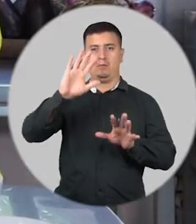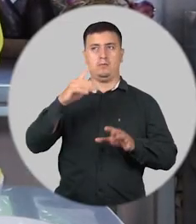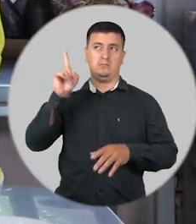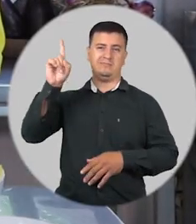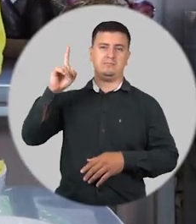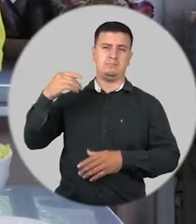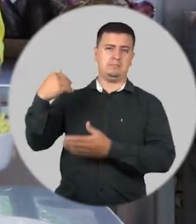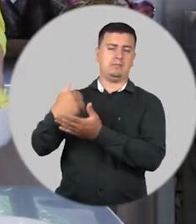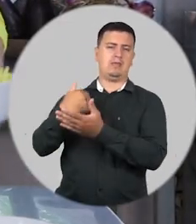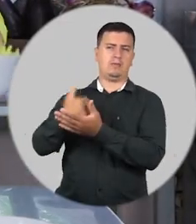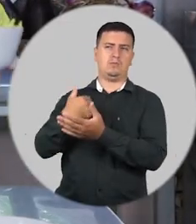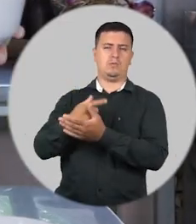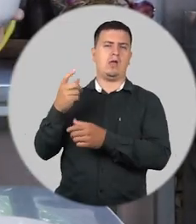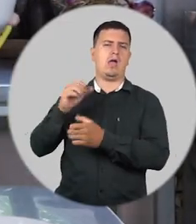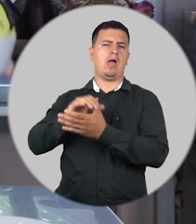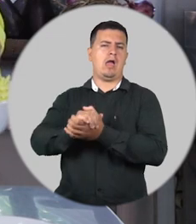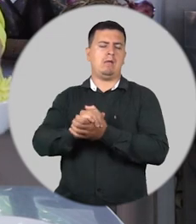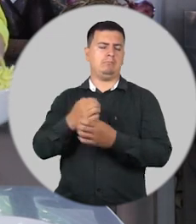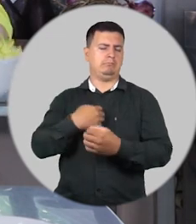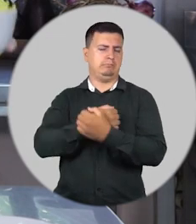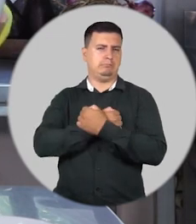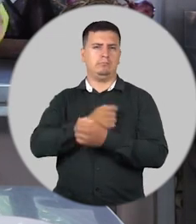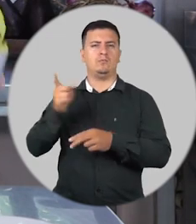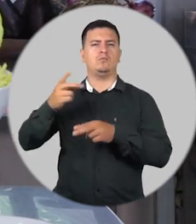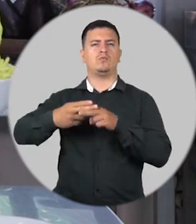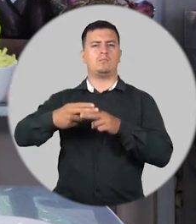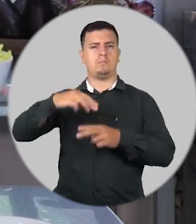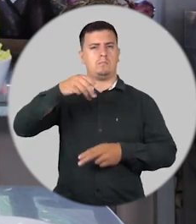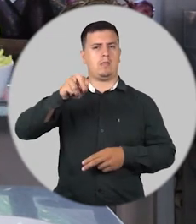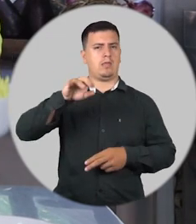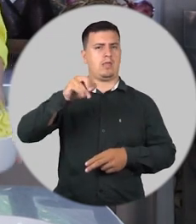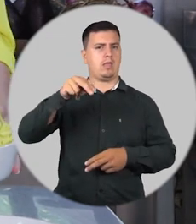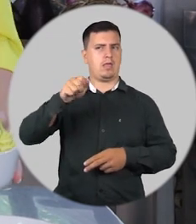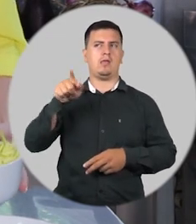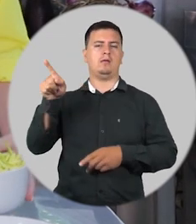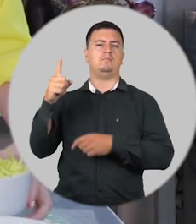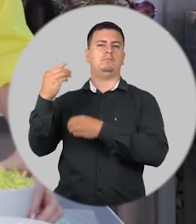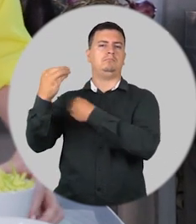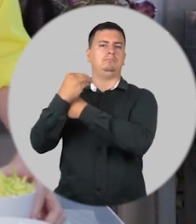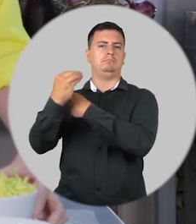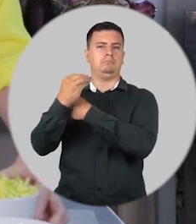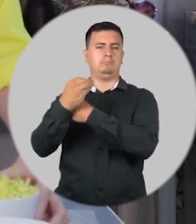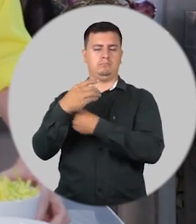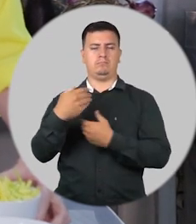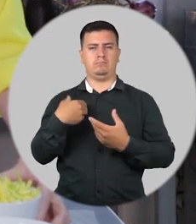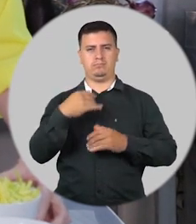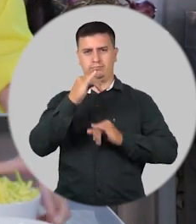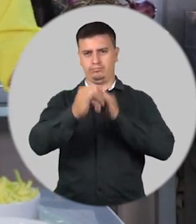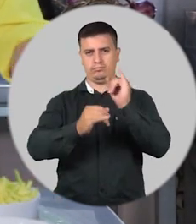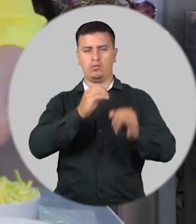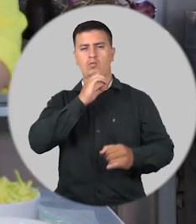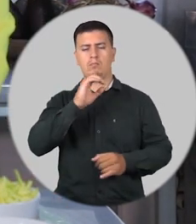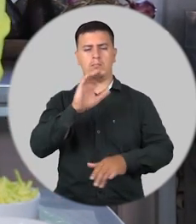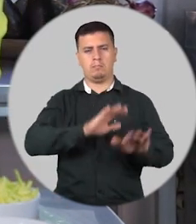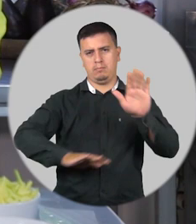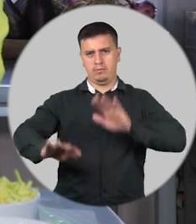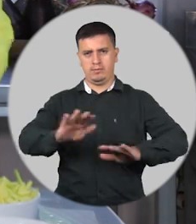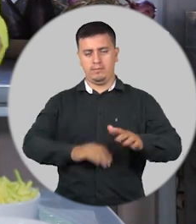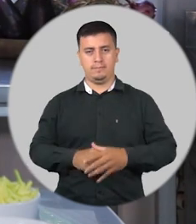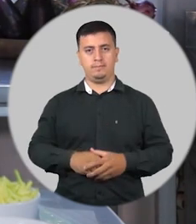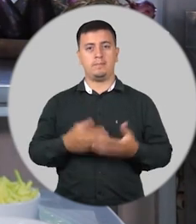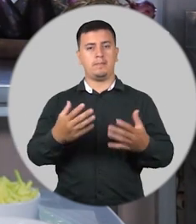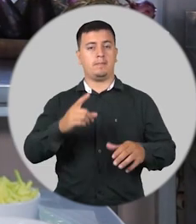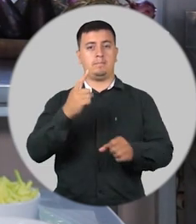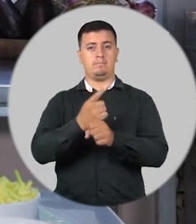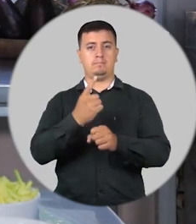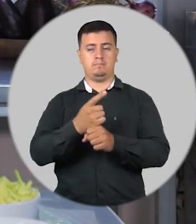que me enseñó una amiga queridísima que se llama Mariana y les voy a comentar cómo procedemos para esto.